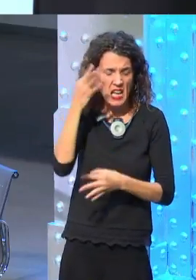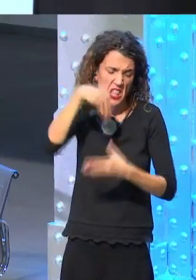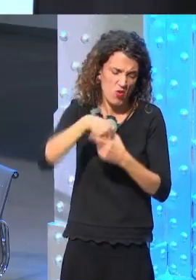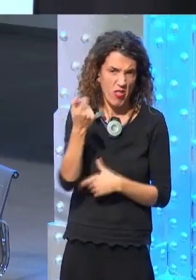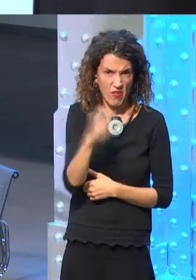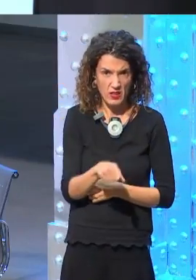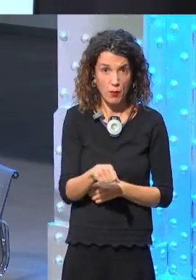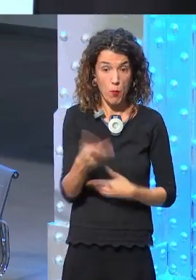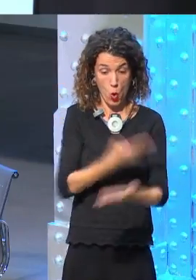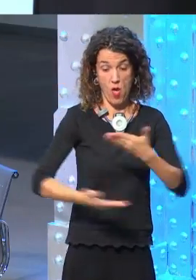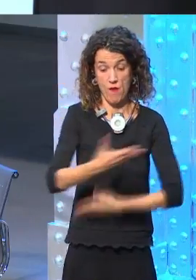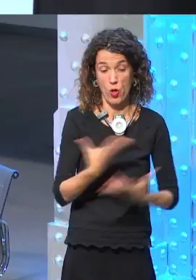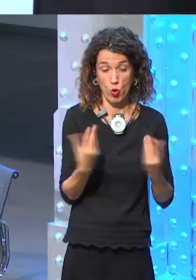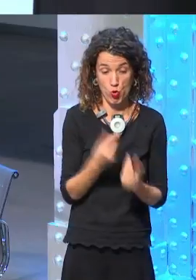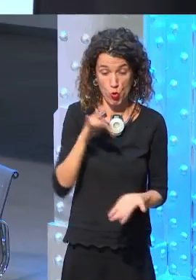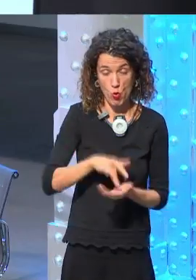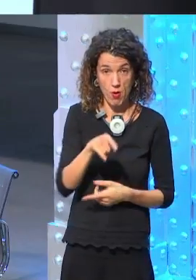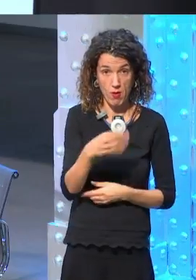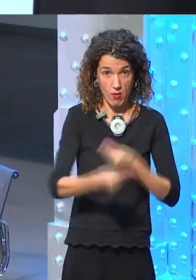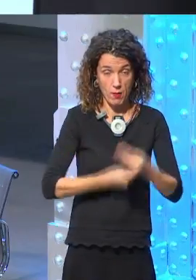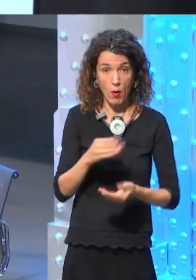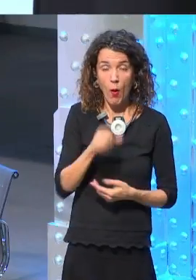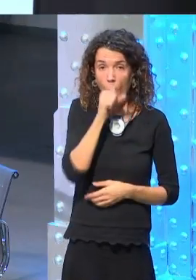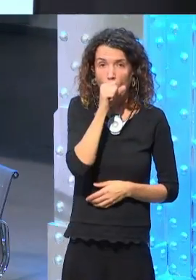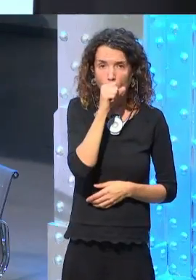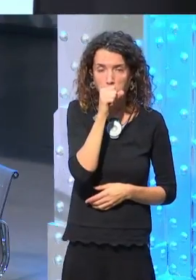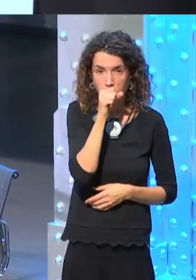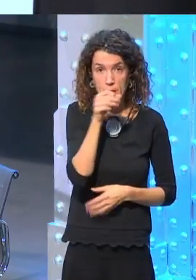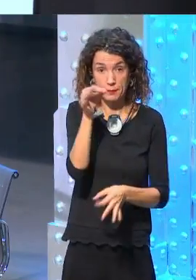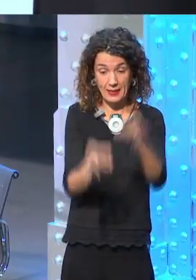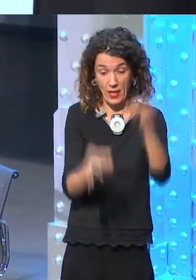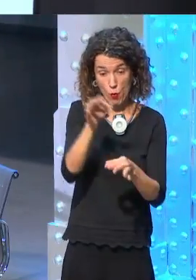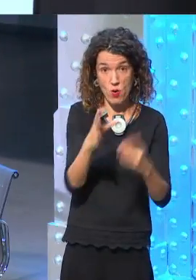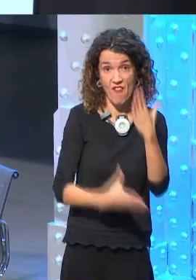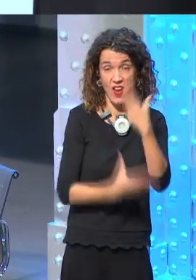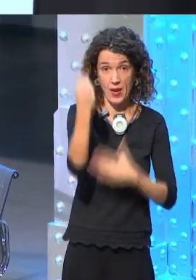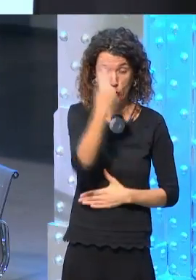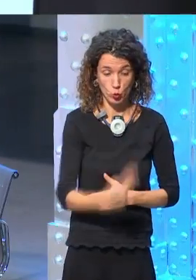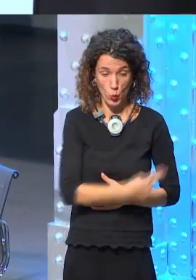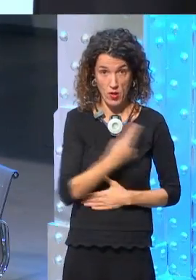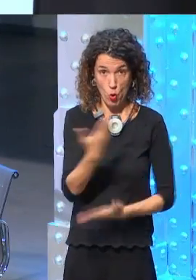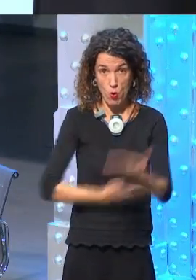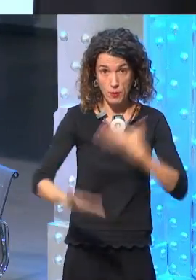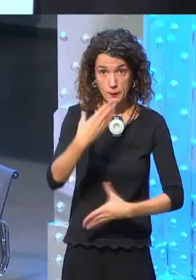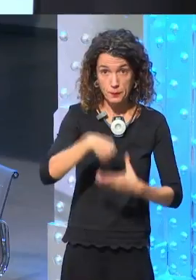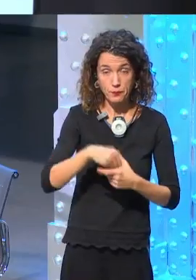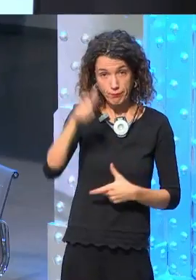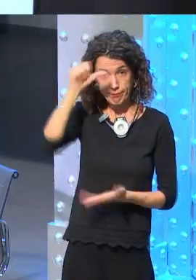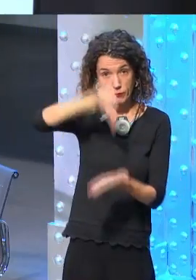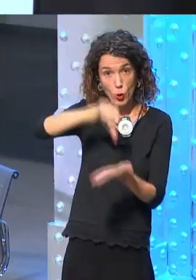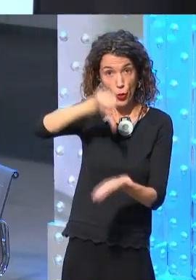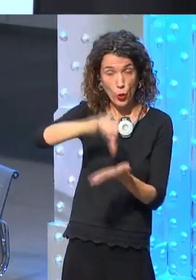este proyecto. Esto es una colaboración que hicimos con el Tribunal Federal Suizo en